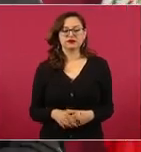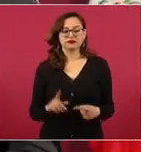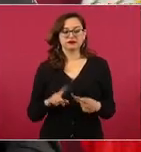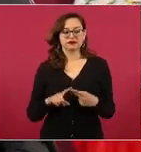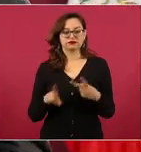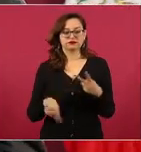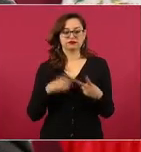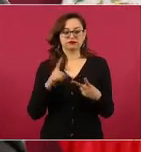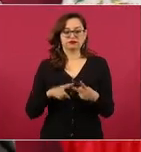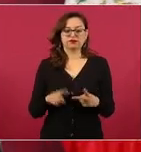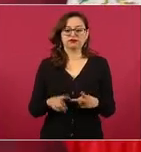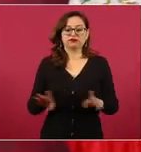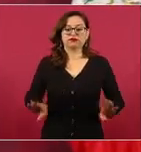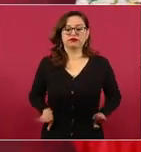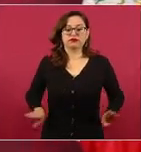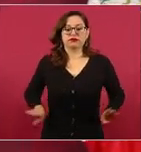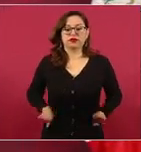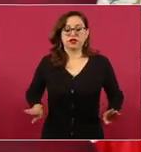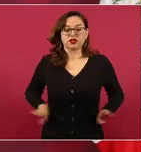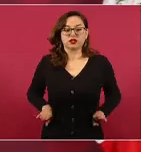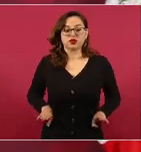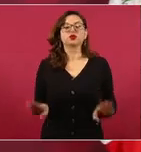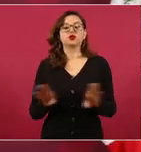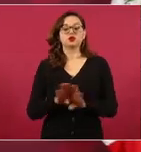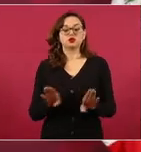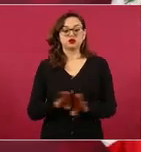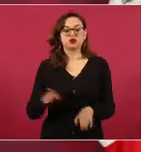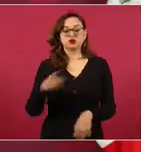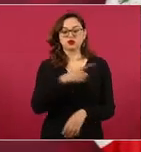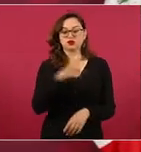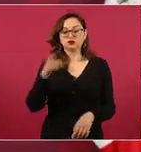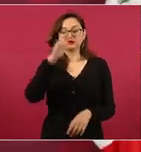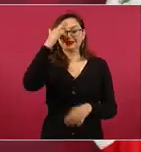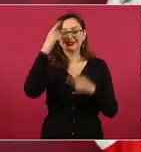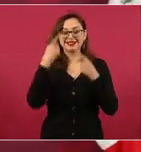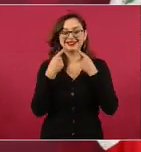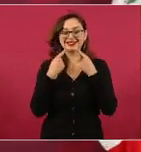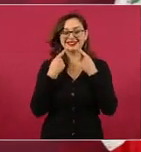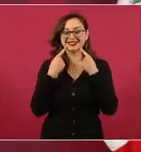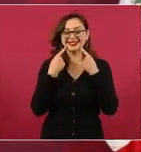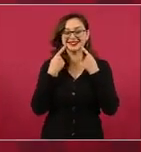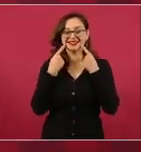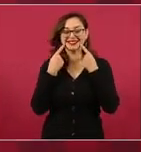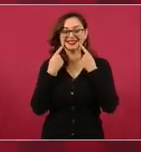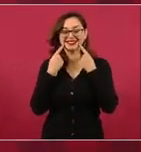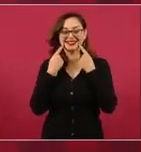a comportarte? ¿Se acuerdan cómo era antes, que los ponían a reírse ahí? ¿Sí?